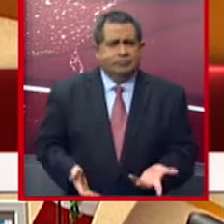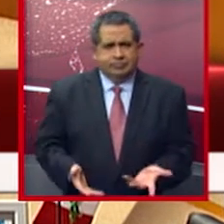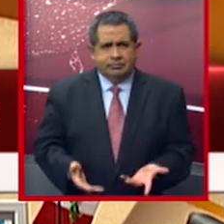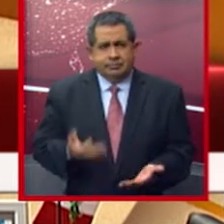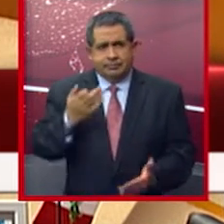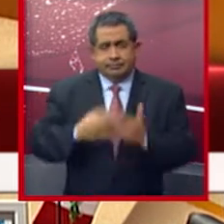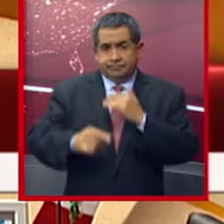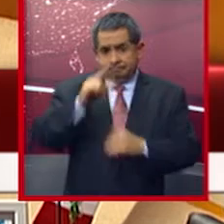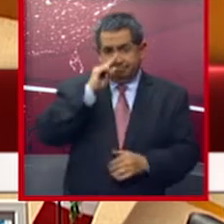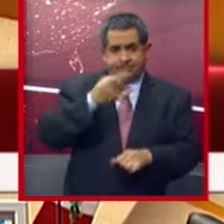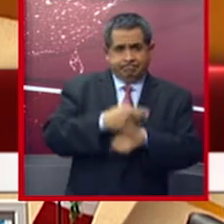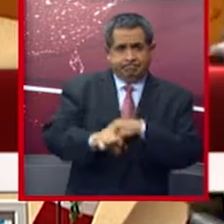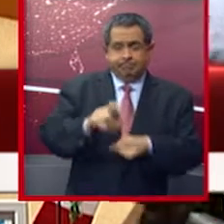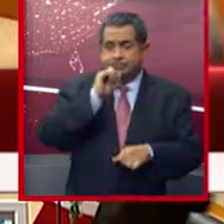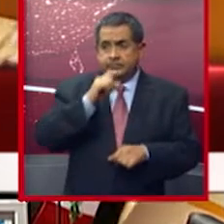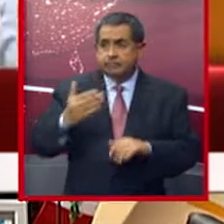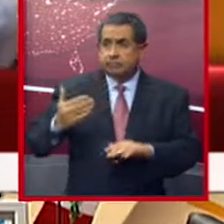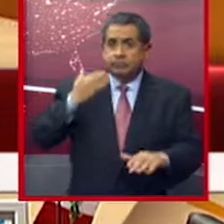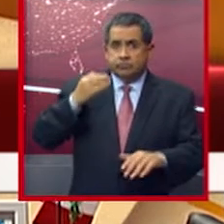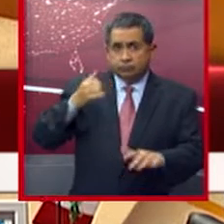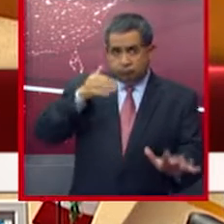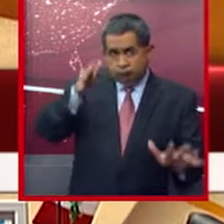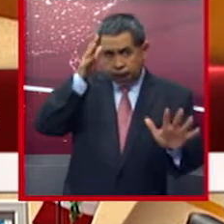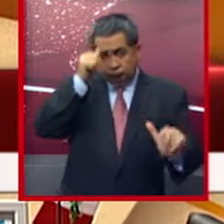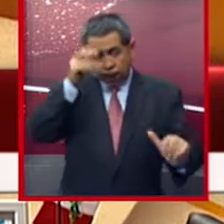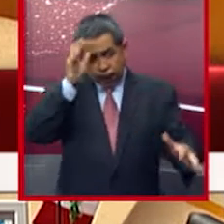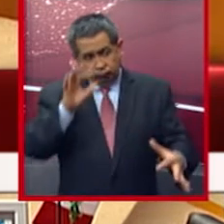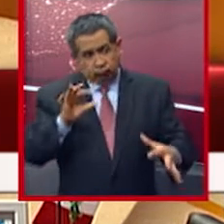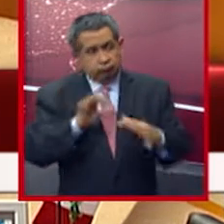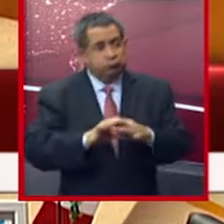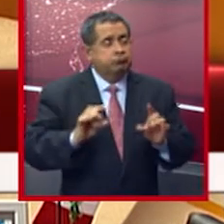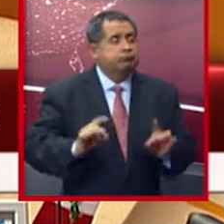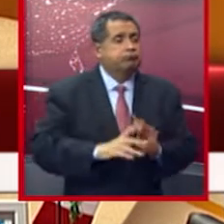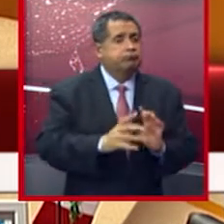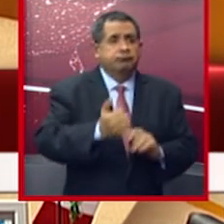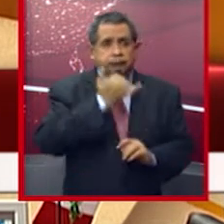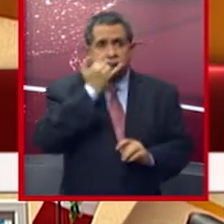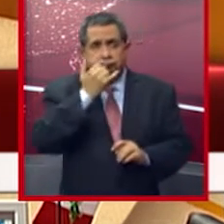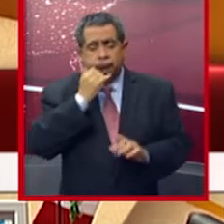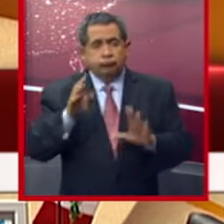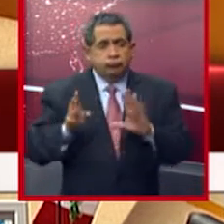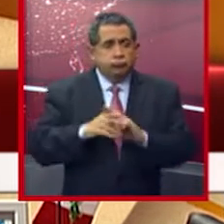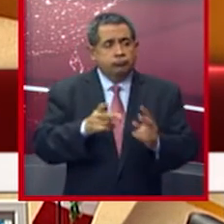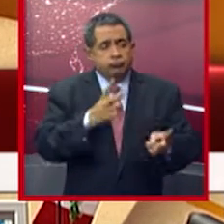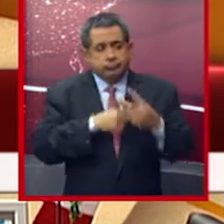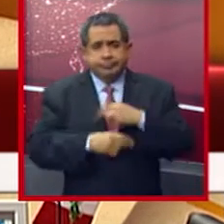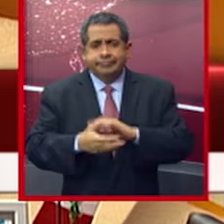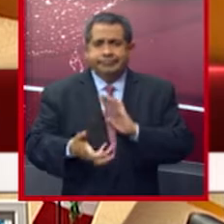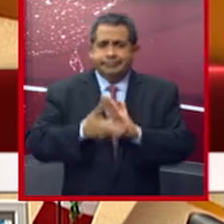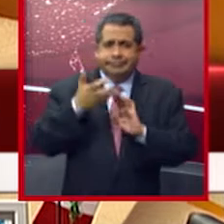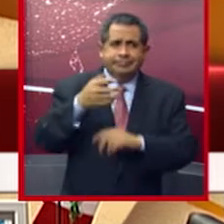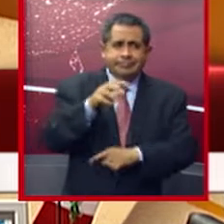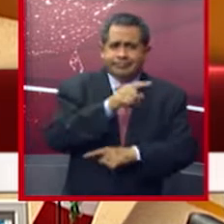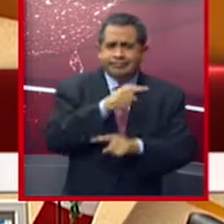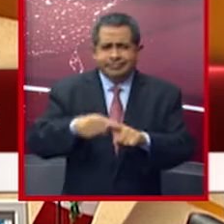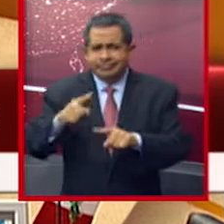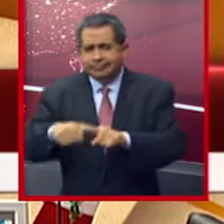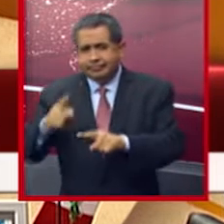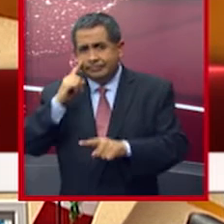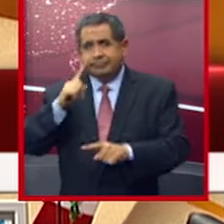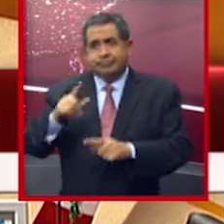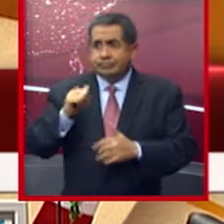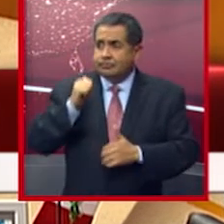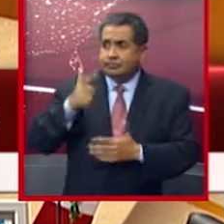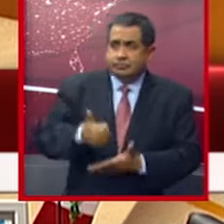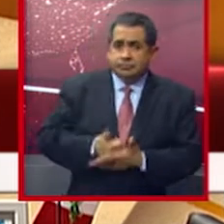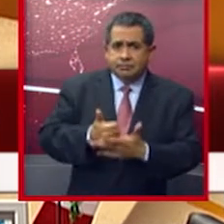el cumplimiento de los convenios para llevar adelante el inventario de maquinaria y equipo público y privado para las